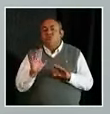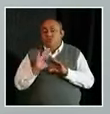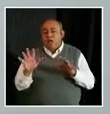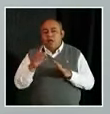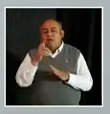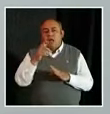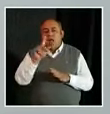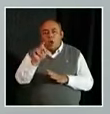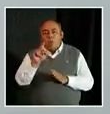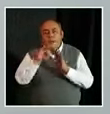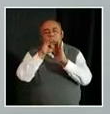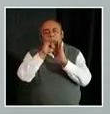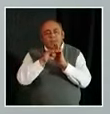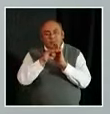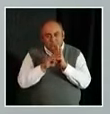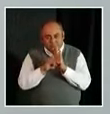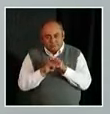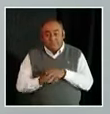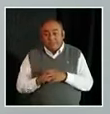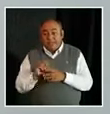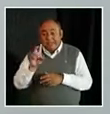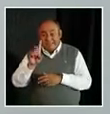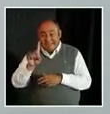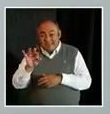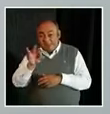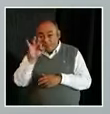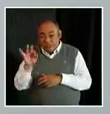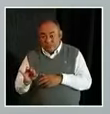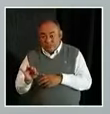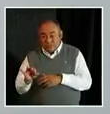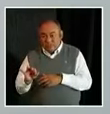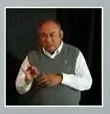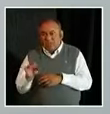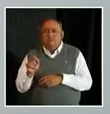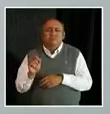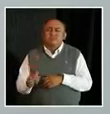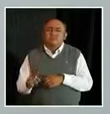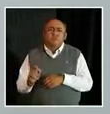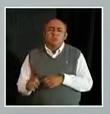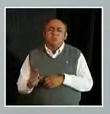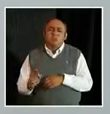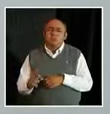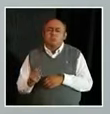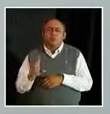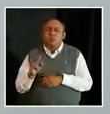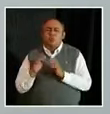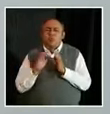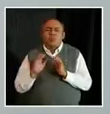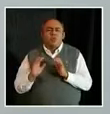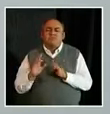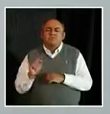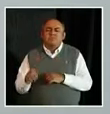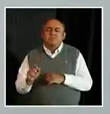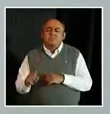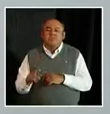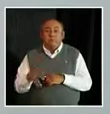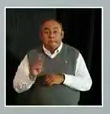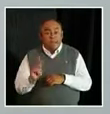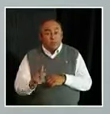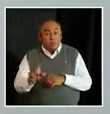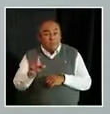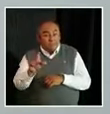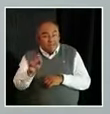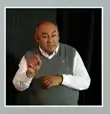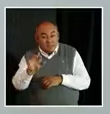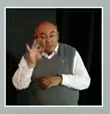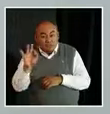consumo, un 30% de la población se había mantenido en sus mismos niveles y aproximadamente un 20%